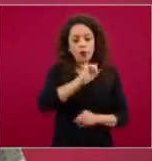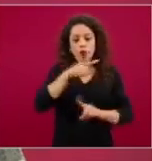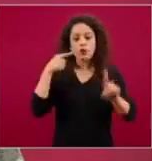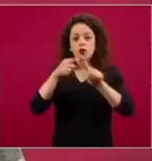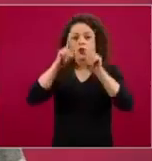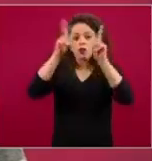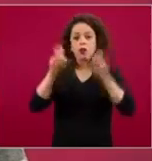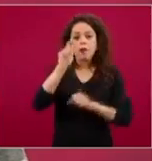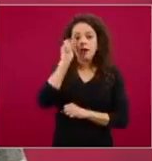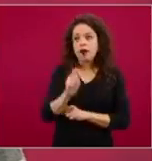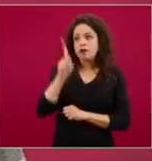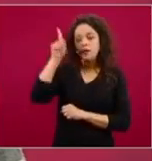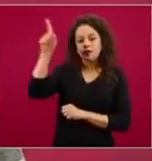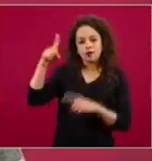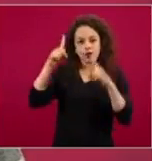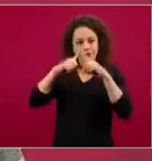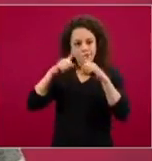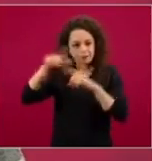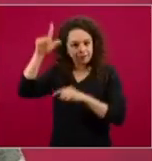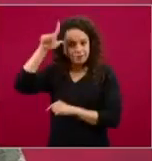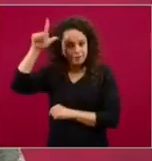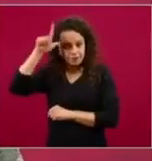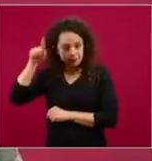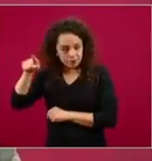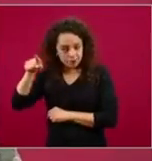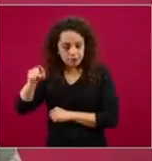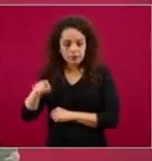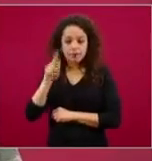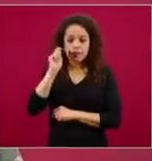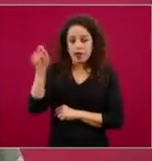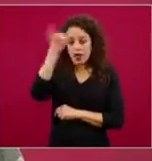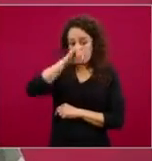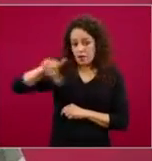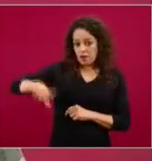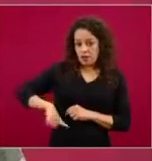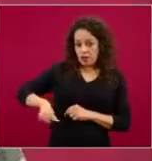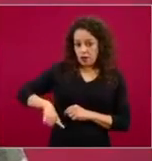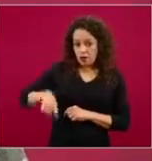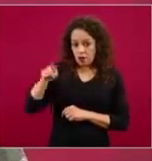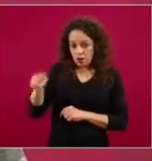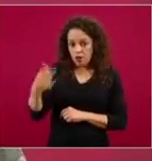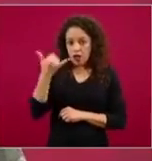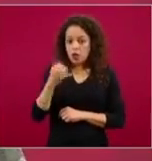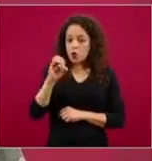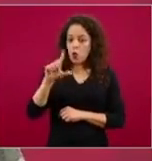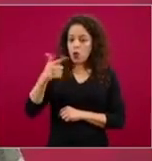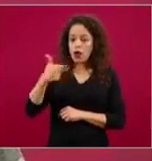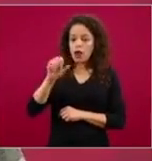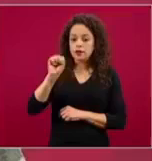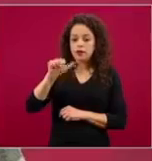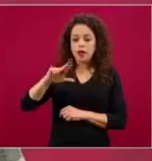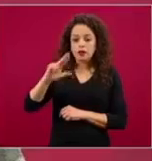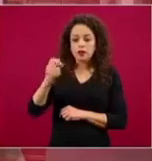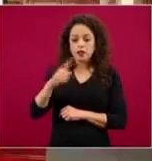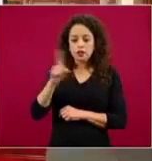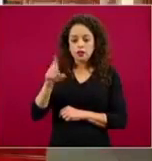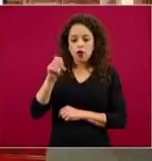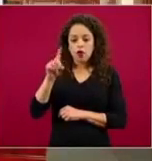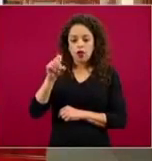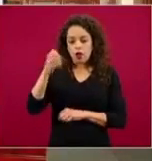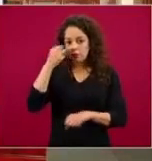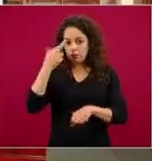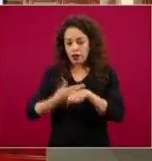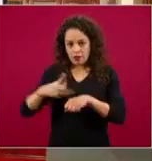un lado, la ministra y doctora Olga Sánchez Cordero, secretaria de Gobernación, por el